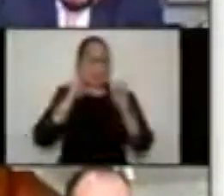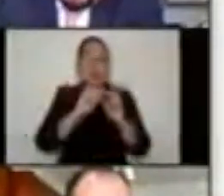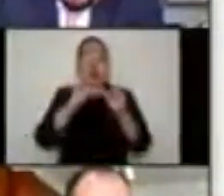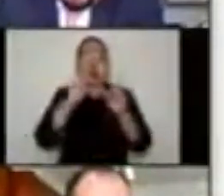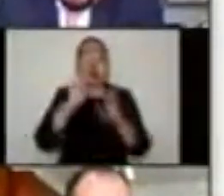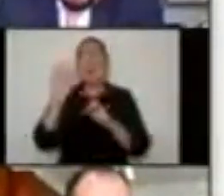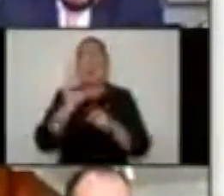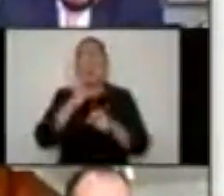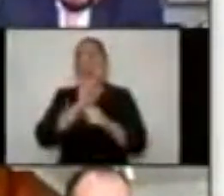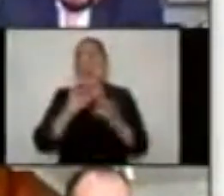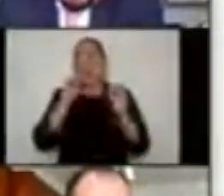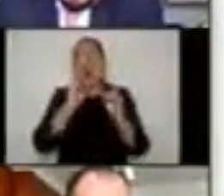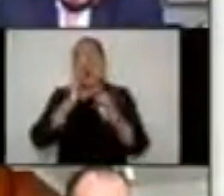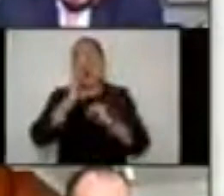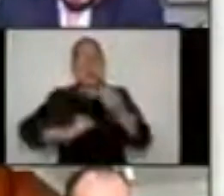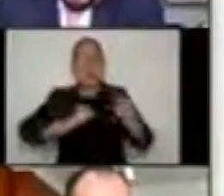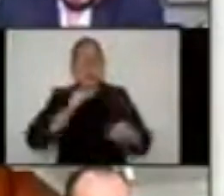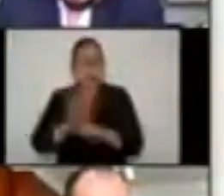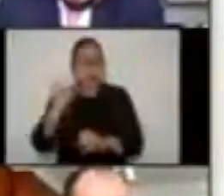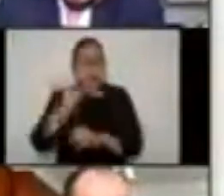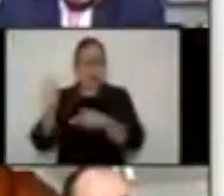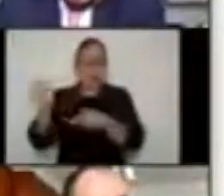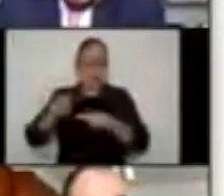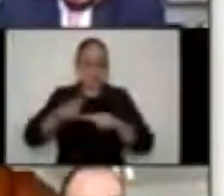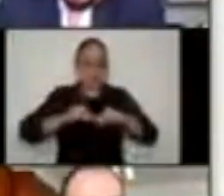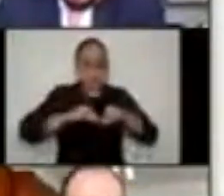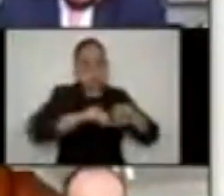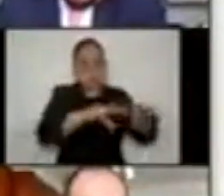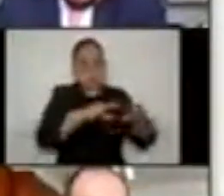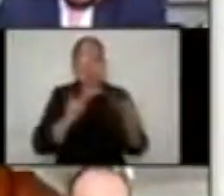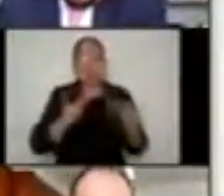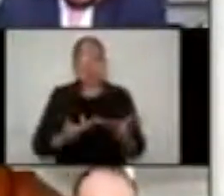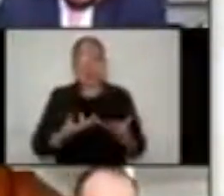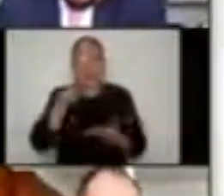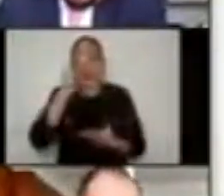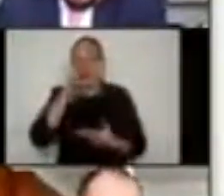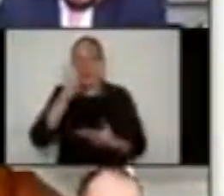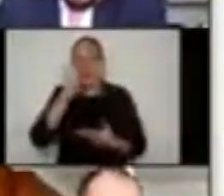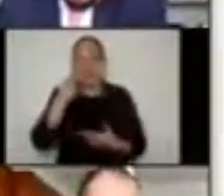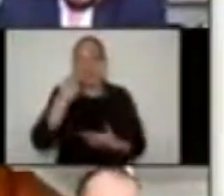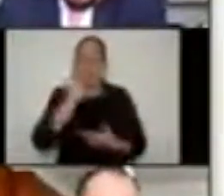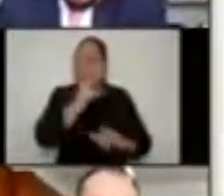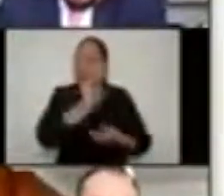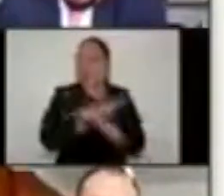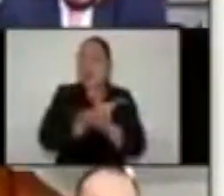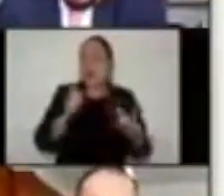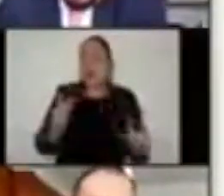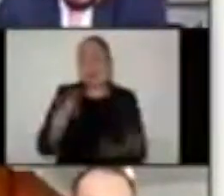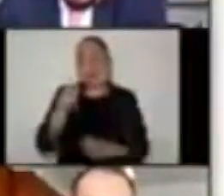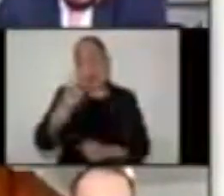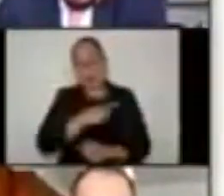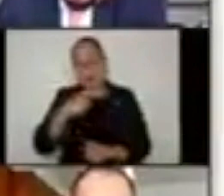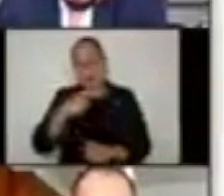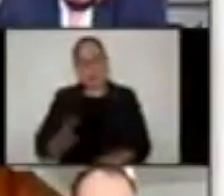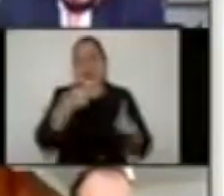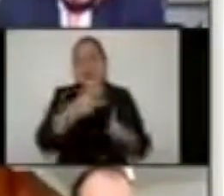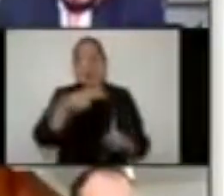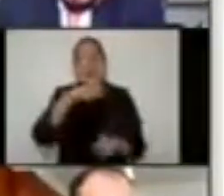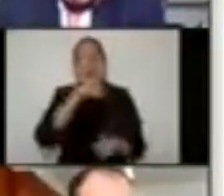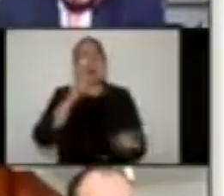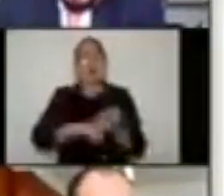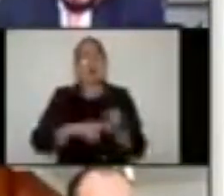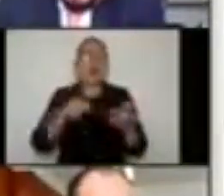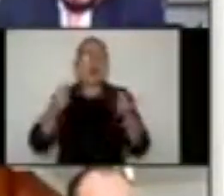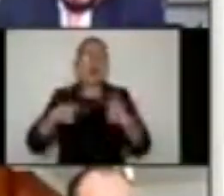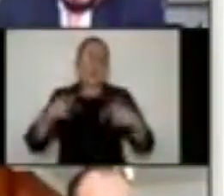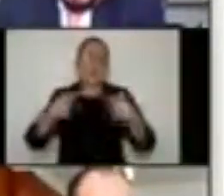quizá incluso internacionales. Este es justamente el espacio de libertad que me parece que se debe tutelar en una red de esta naturaleza.